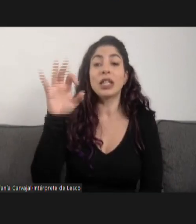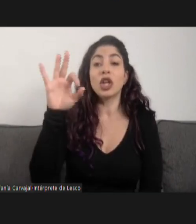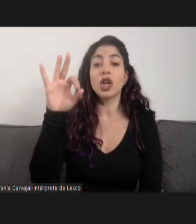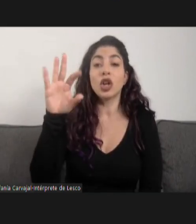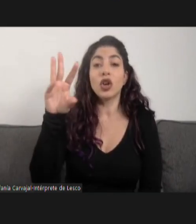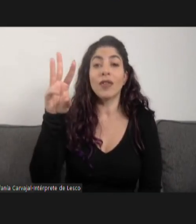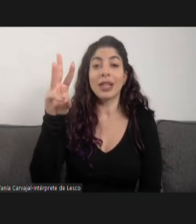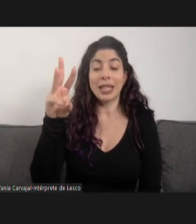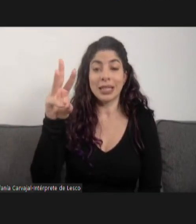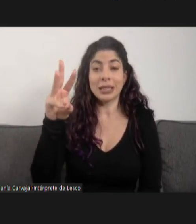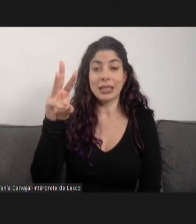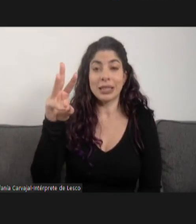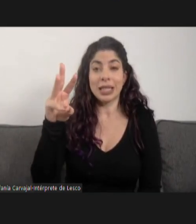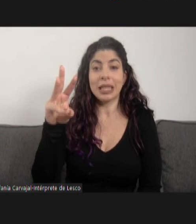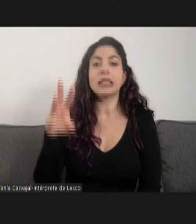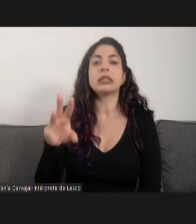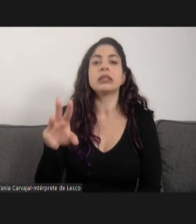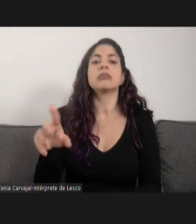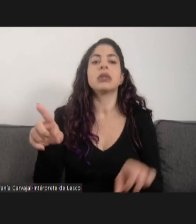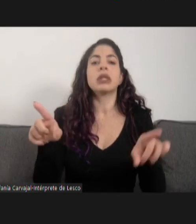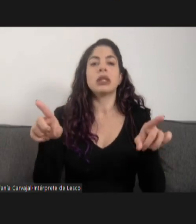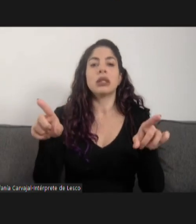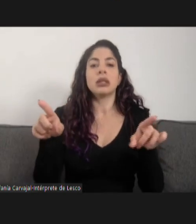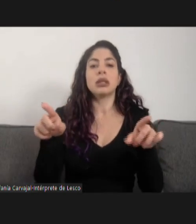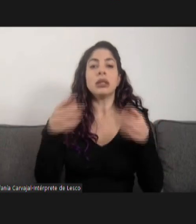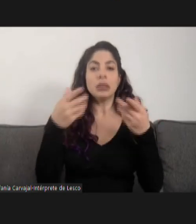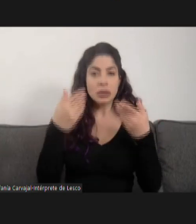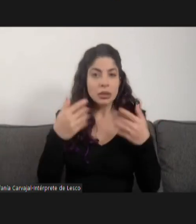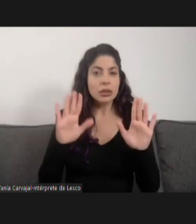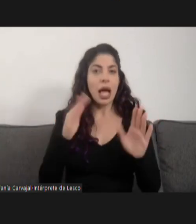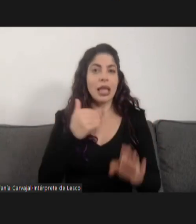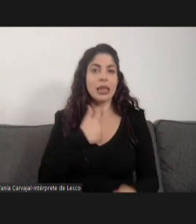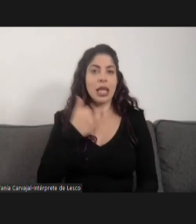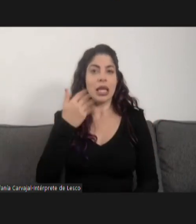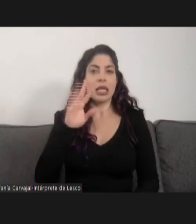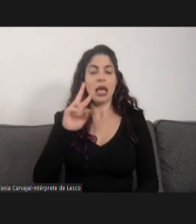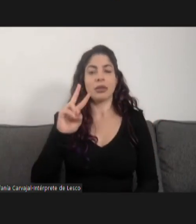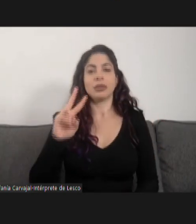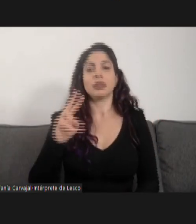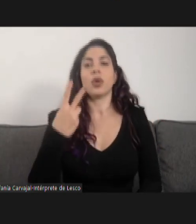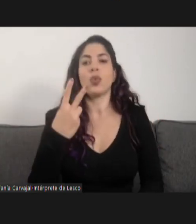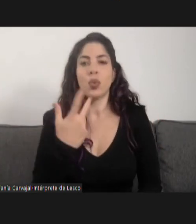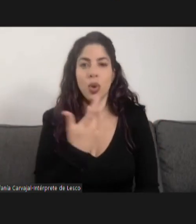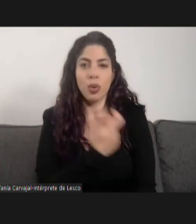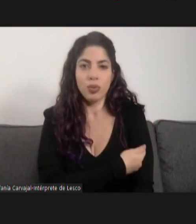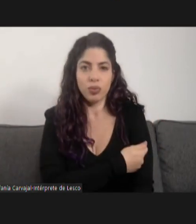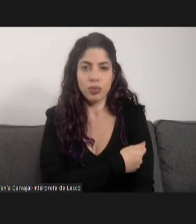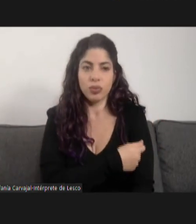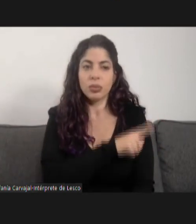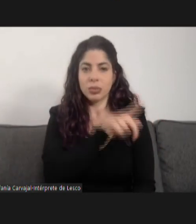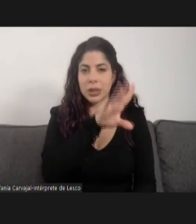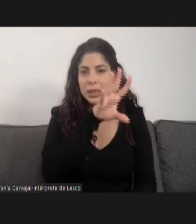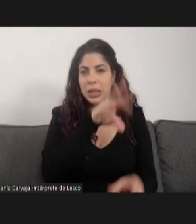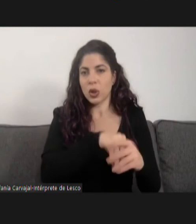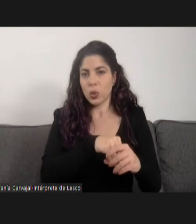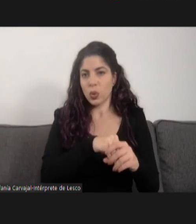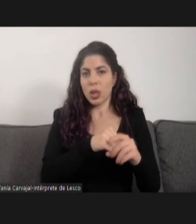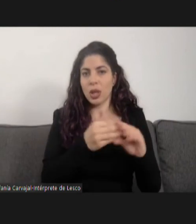280.196 también contaban con una segunda dosis. Esas están incluidas en ese número de